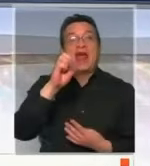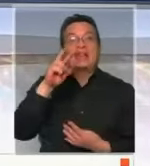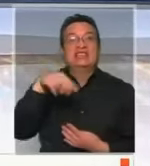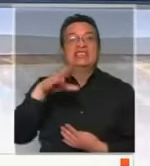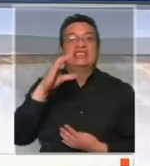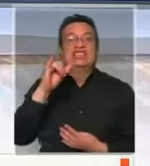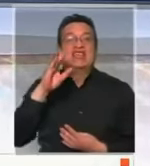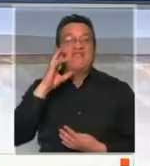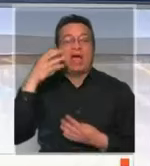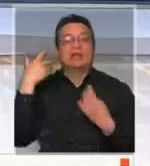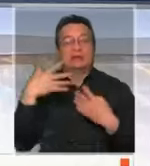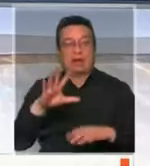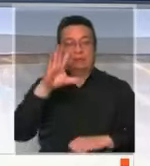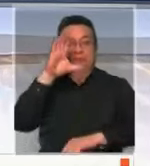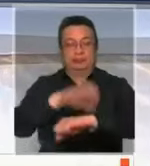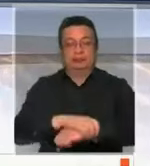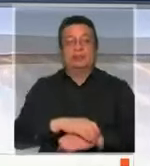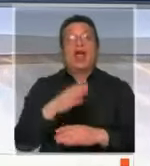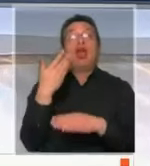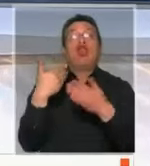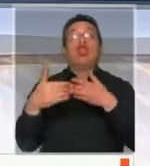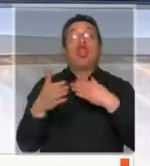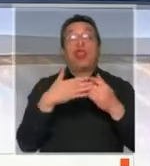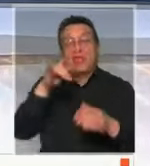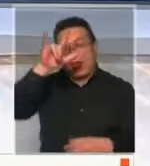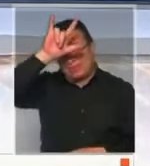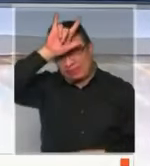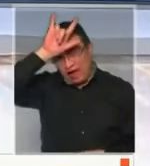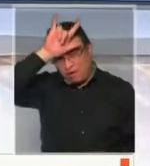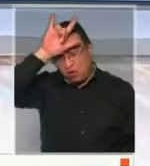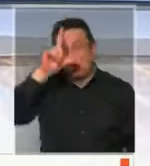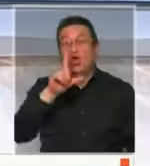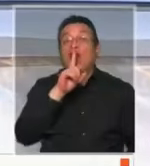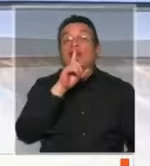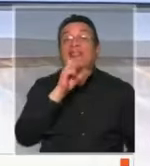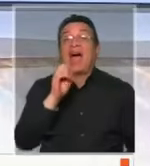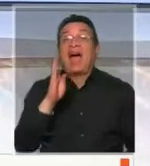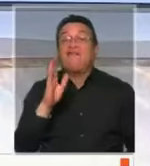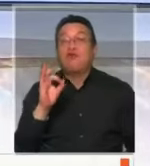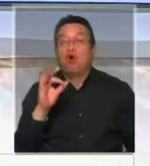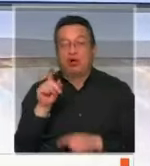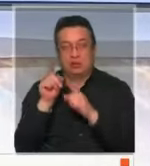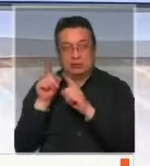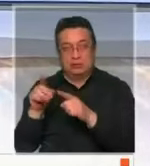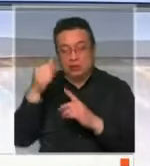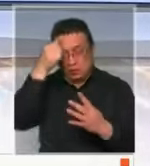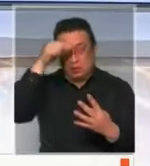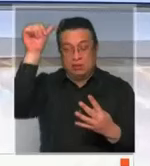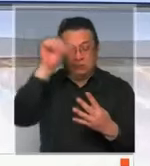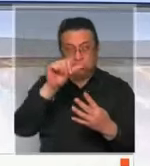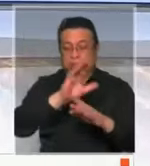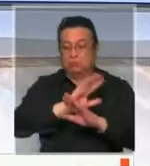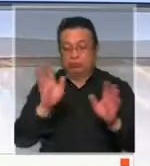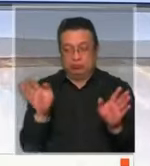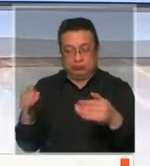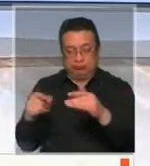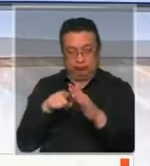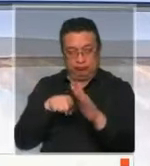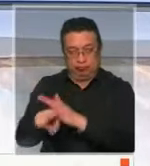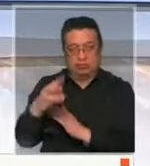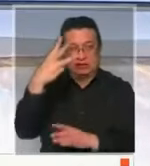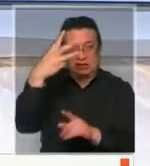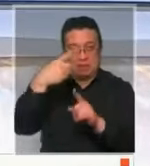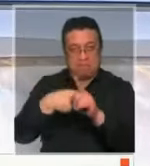Él fue capturado en El Tabo y se le ordenó el reingreso, además de una sanción de estar incomunicado por hasta